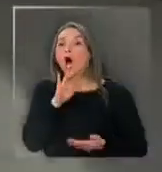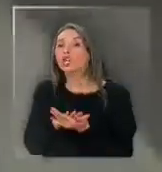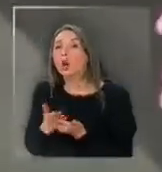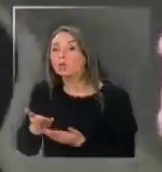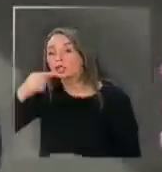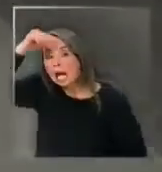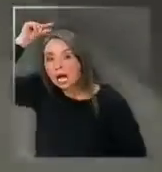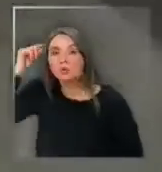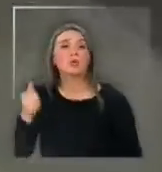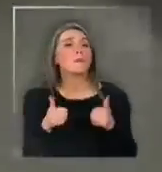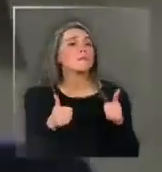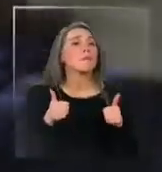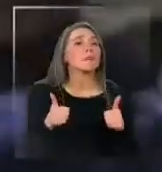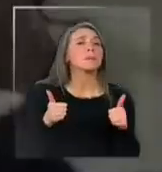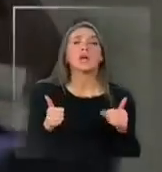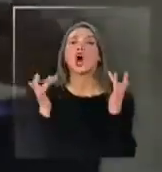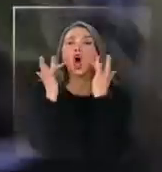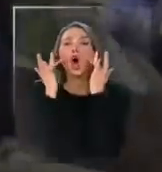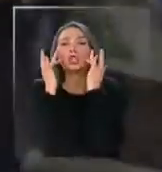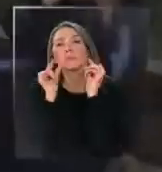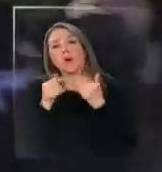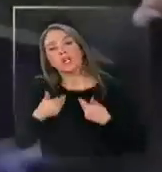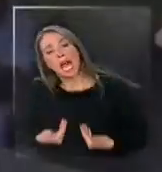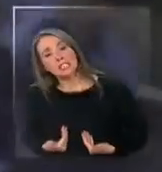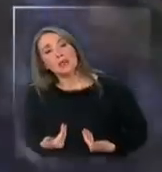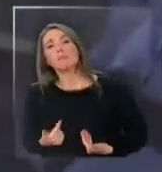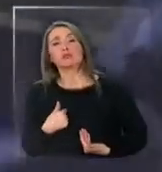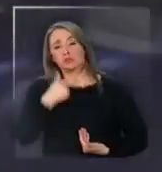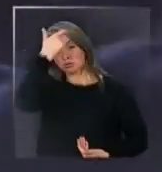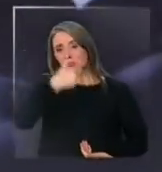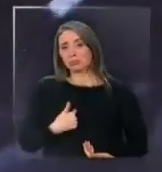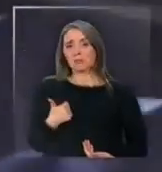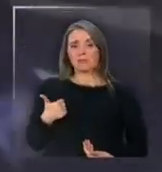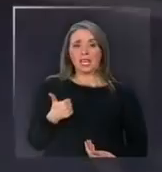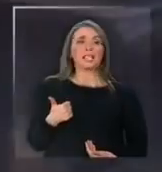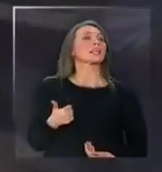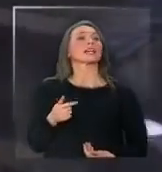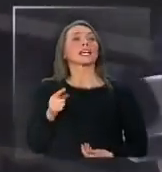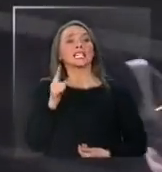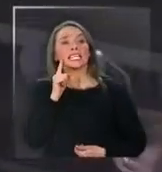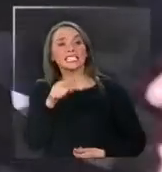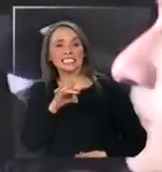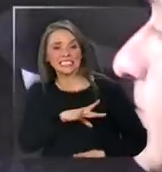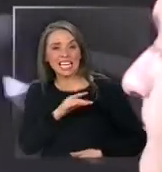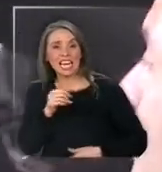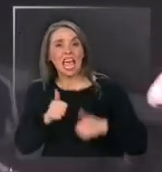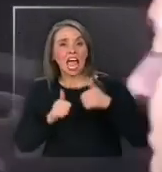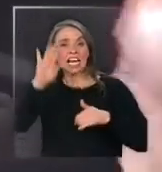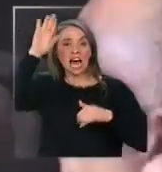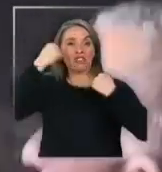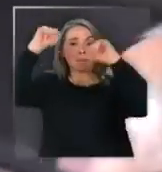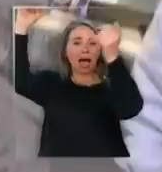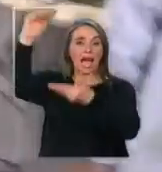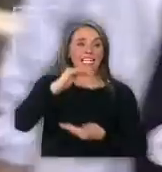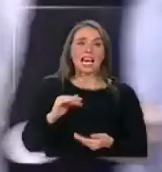Arturo? Bien, bien, contento. Un poco cansado, pero bien ya. Chile candidato, ¿no? Chile candidato. Ah, sí.